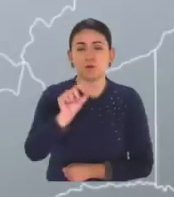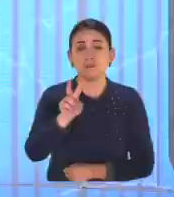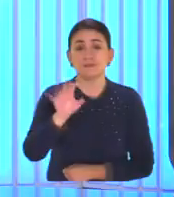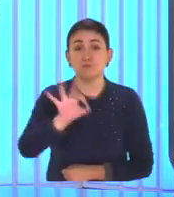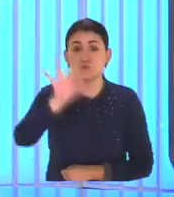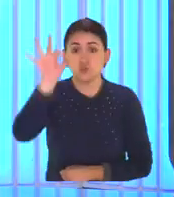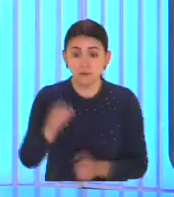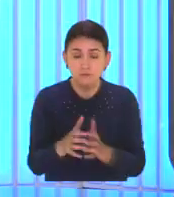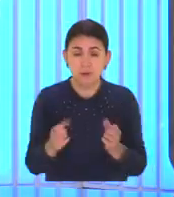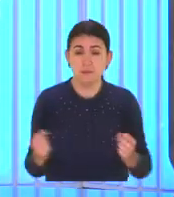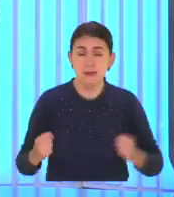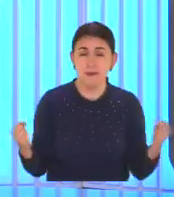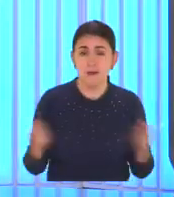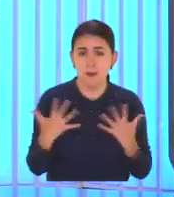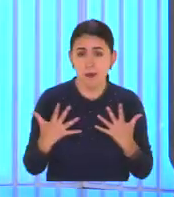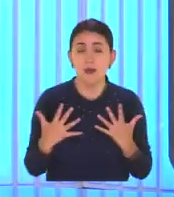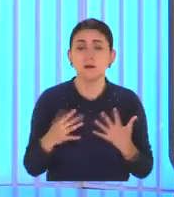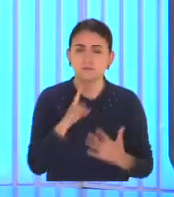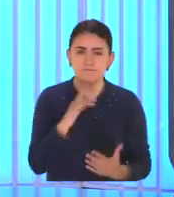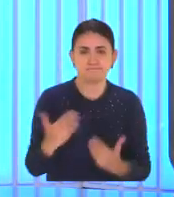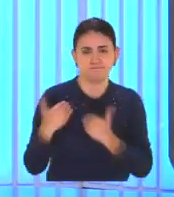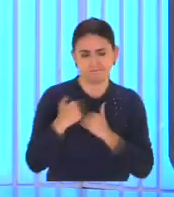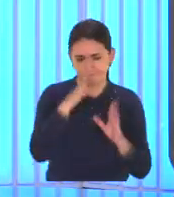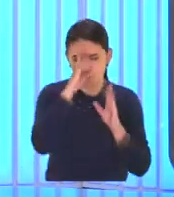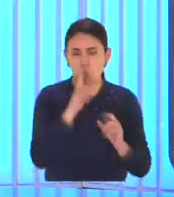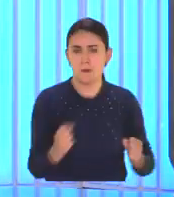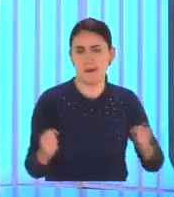89.7% de estos casos fue atendido por quemaduras, el